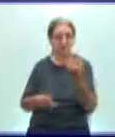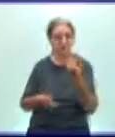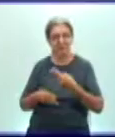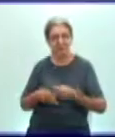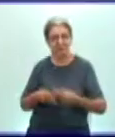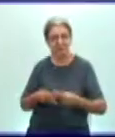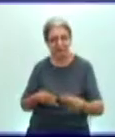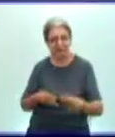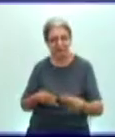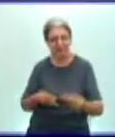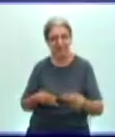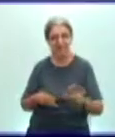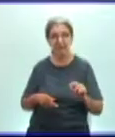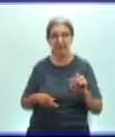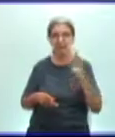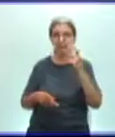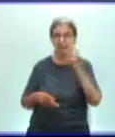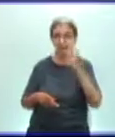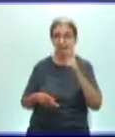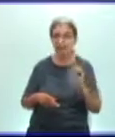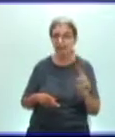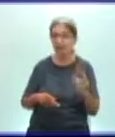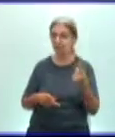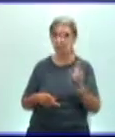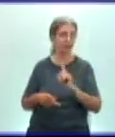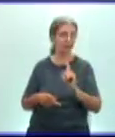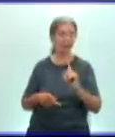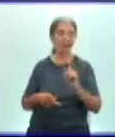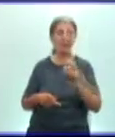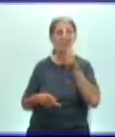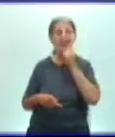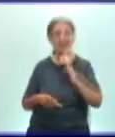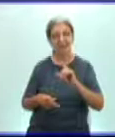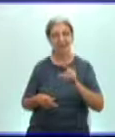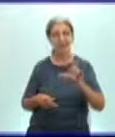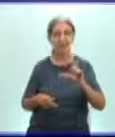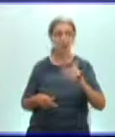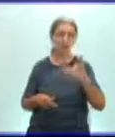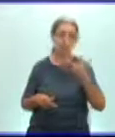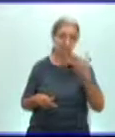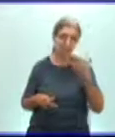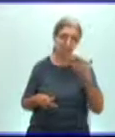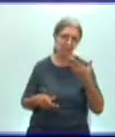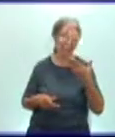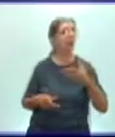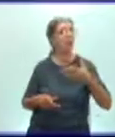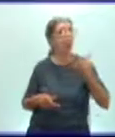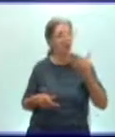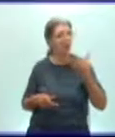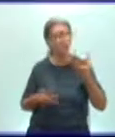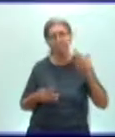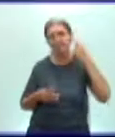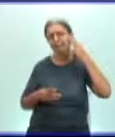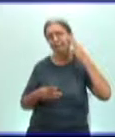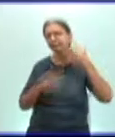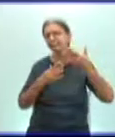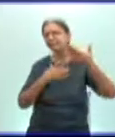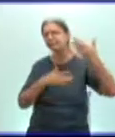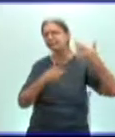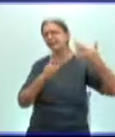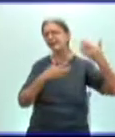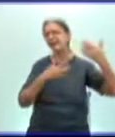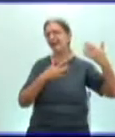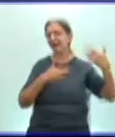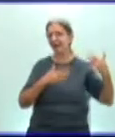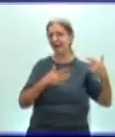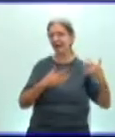solamente no es la novela, es también el cuento. El cuento es de una factura muy antigua. Desde los orígenes de la